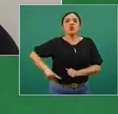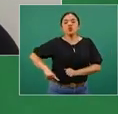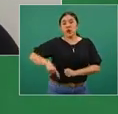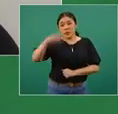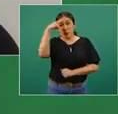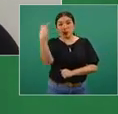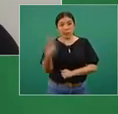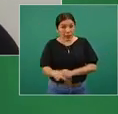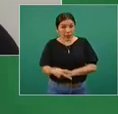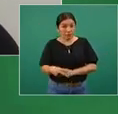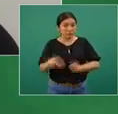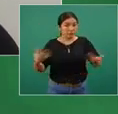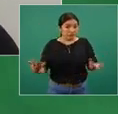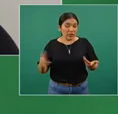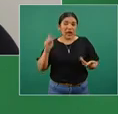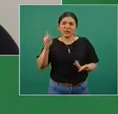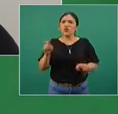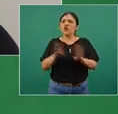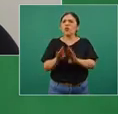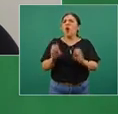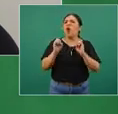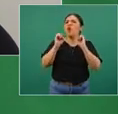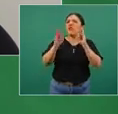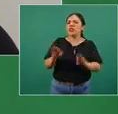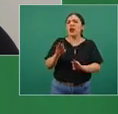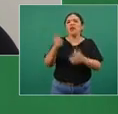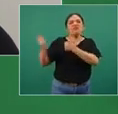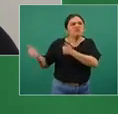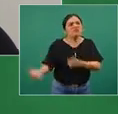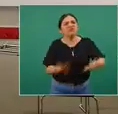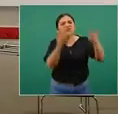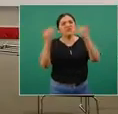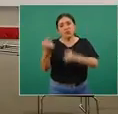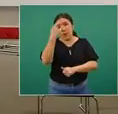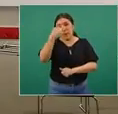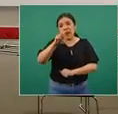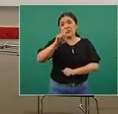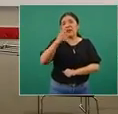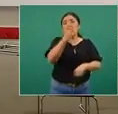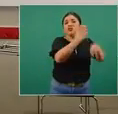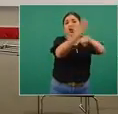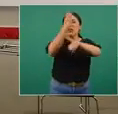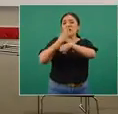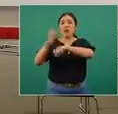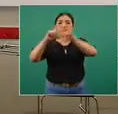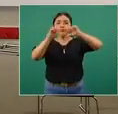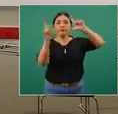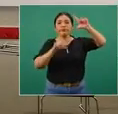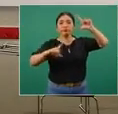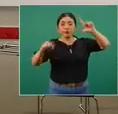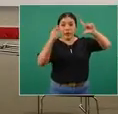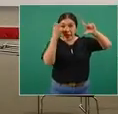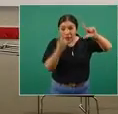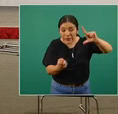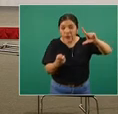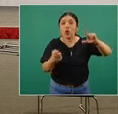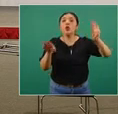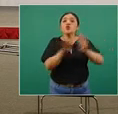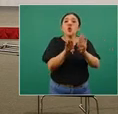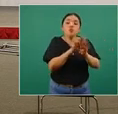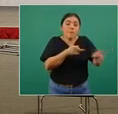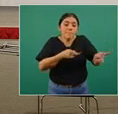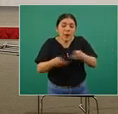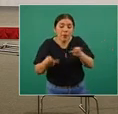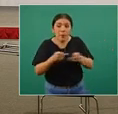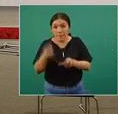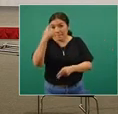México, que de manera oficial se está distribuyendo a las 32 entidades federativas y que por lo tanto la Estrategia